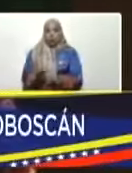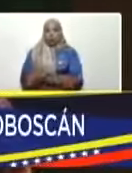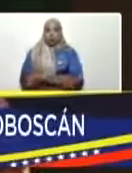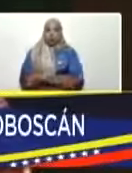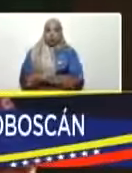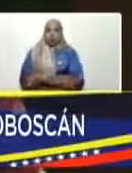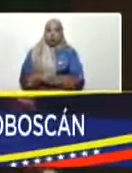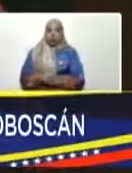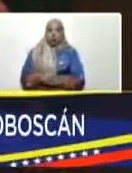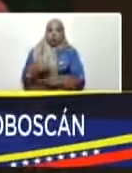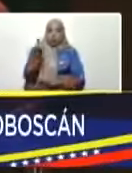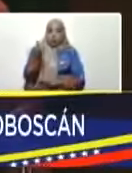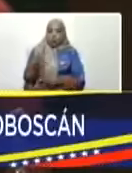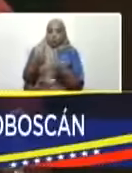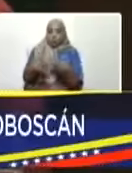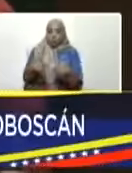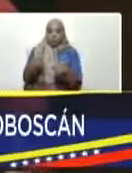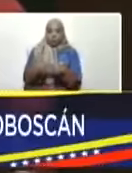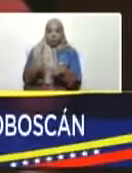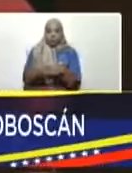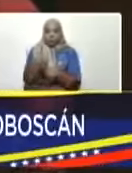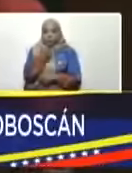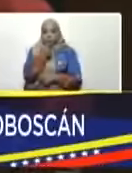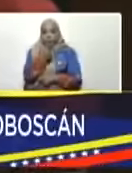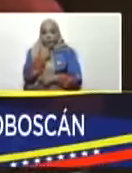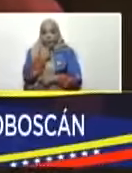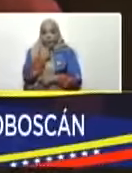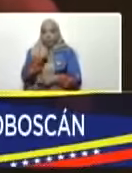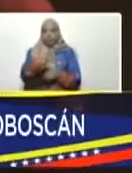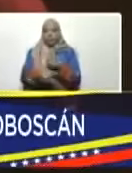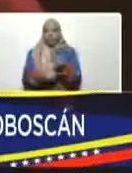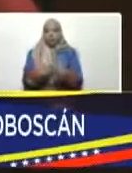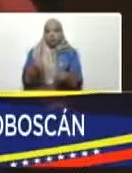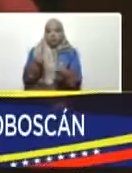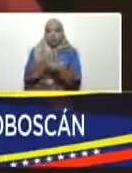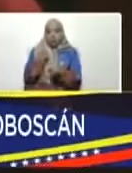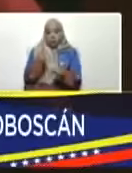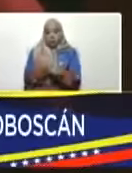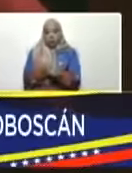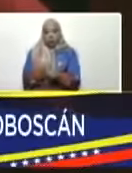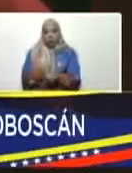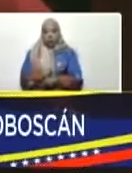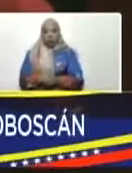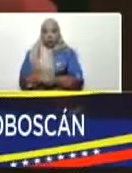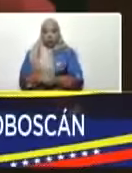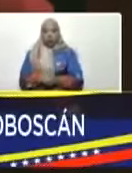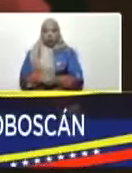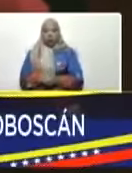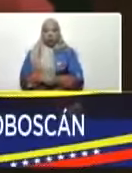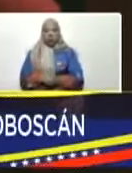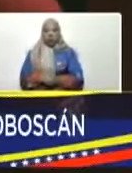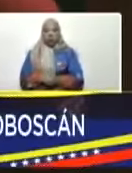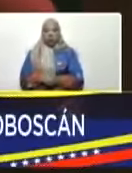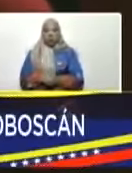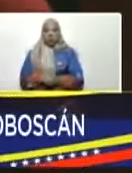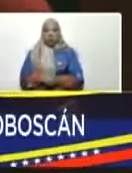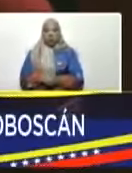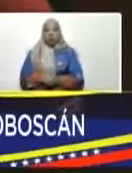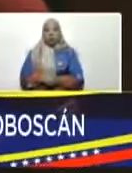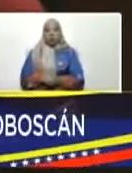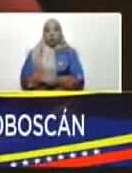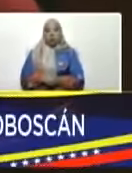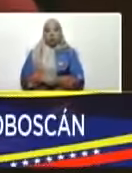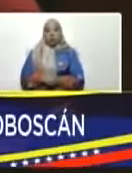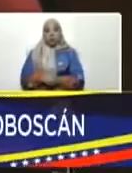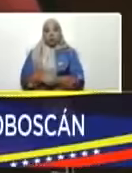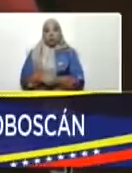esta deshidratadora, una espectacular planta. La deshidratadora. ¿Cómo se llama? Deshidratadora. ¿Qué dije